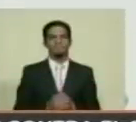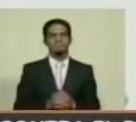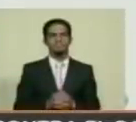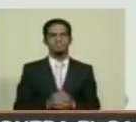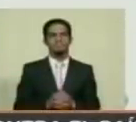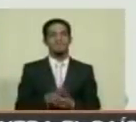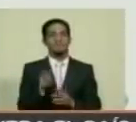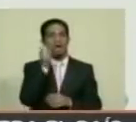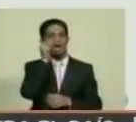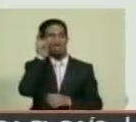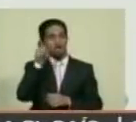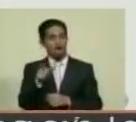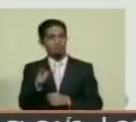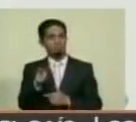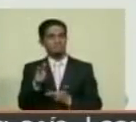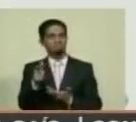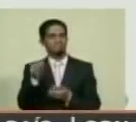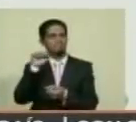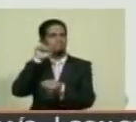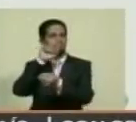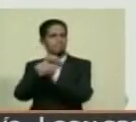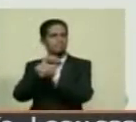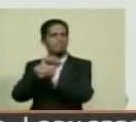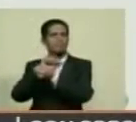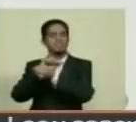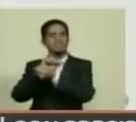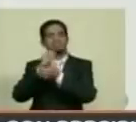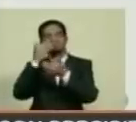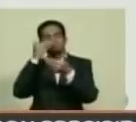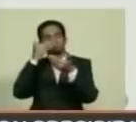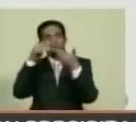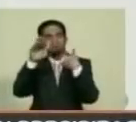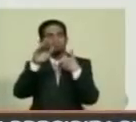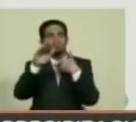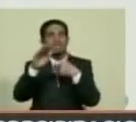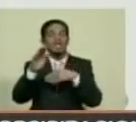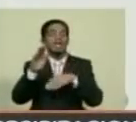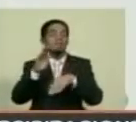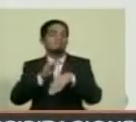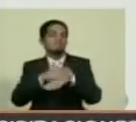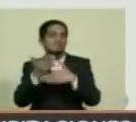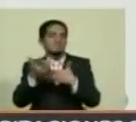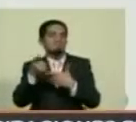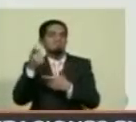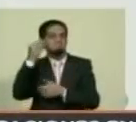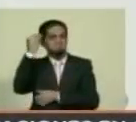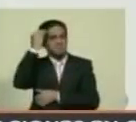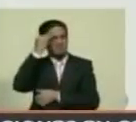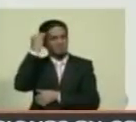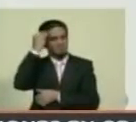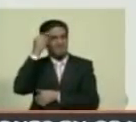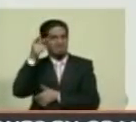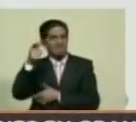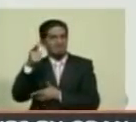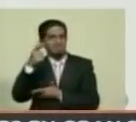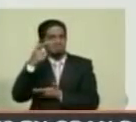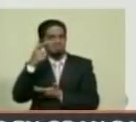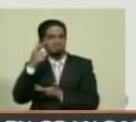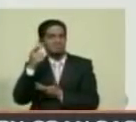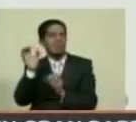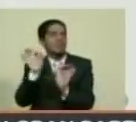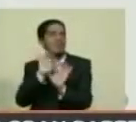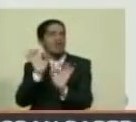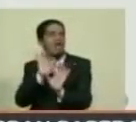políticas pueda perpetrarse el más grave crimen que pueda cometer un militar aún en situación de